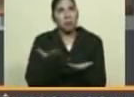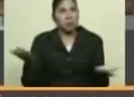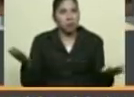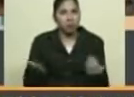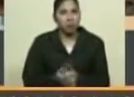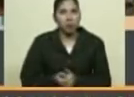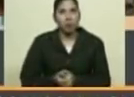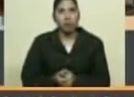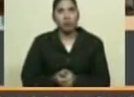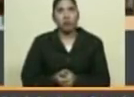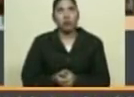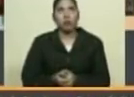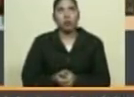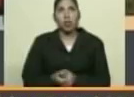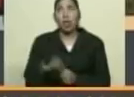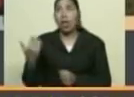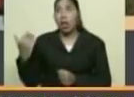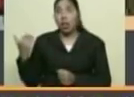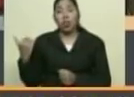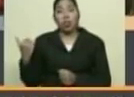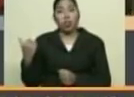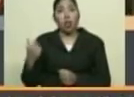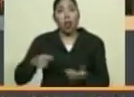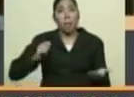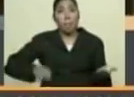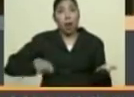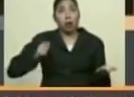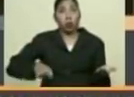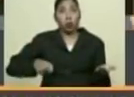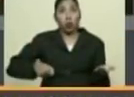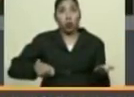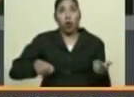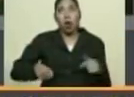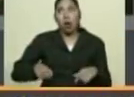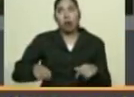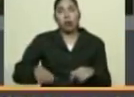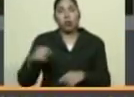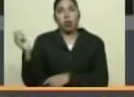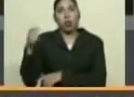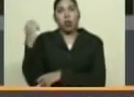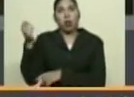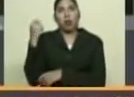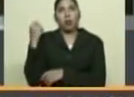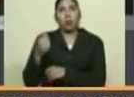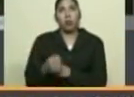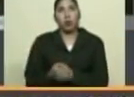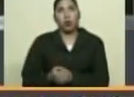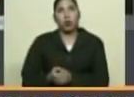recuerdo que hicimos el programa aquí, uno de los programas más bonitos que hemos hecho aquí en El Orza, lo hicimos allá